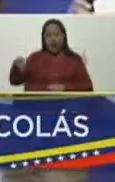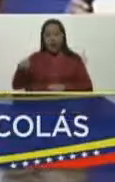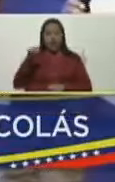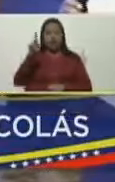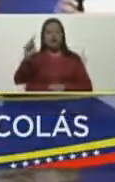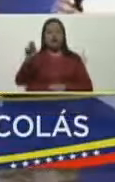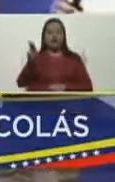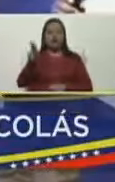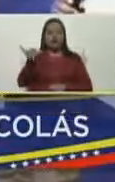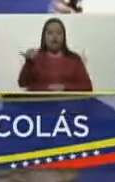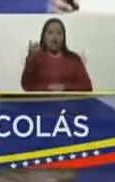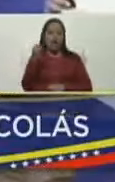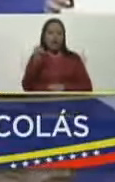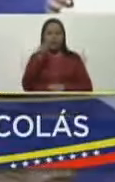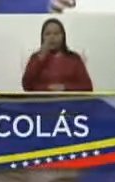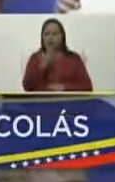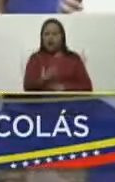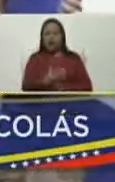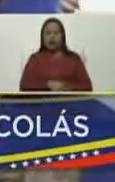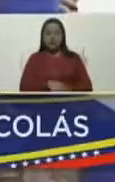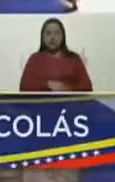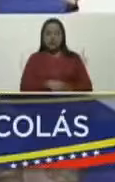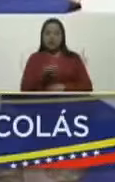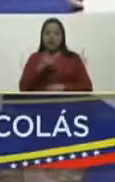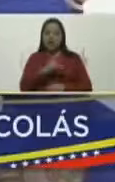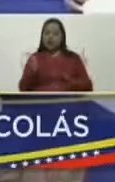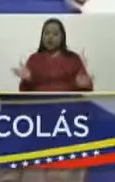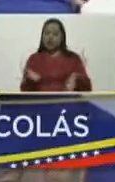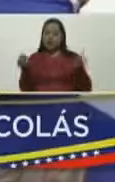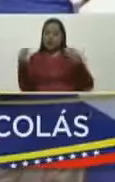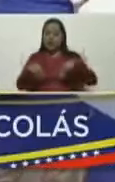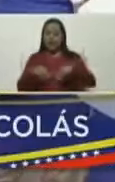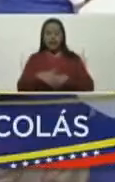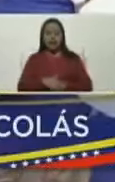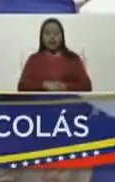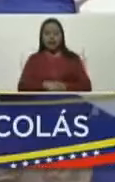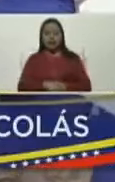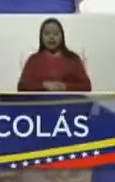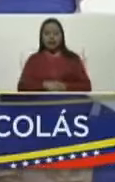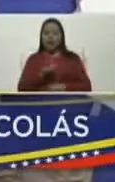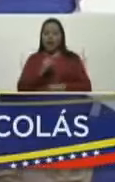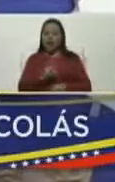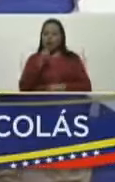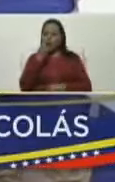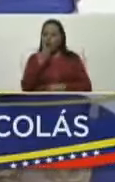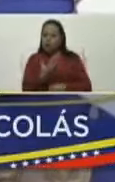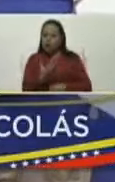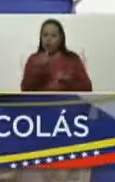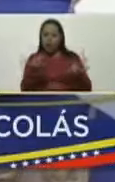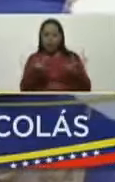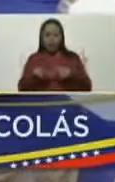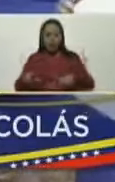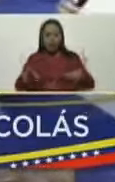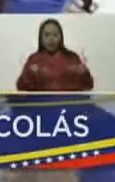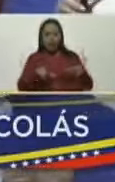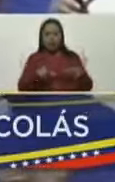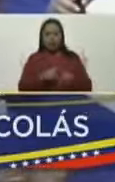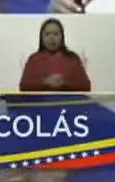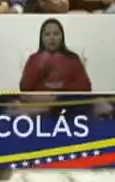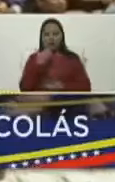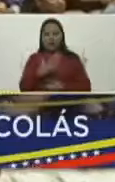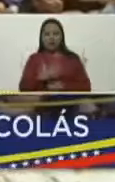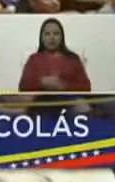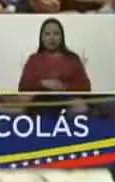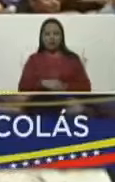además ha renacido los Valles del Tuy, está renaciendo, está floreciendo, está muy bello. Cuéntame aquí